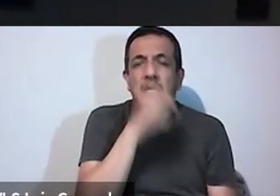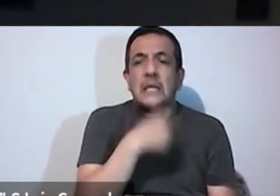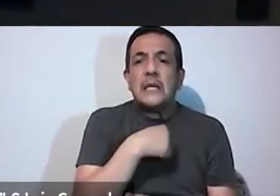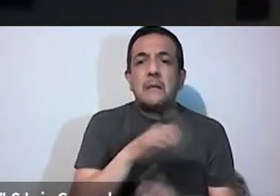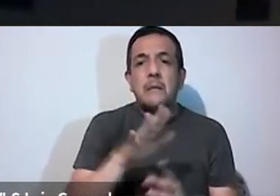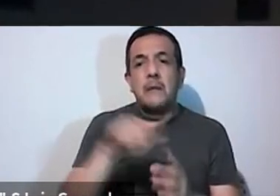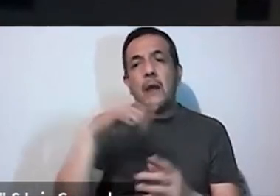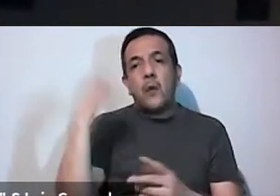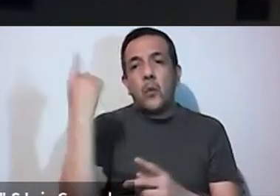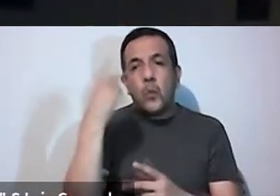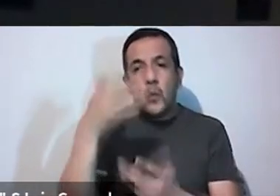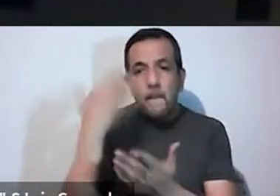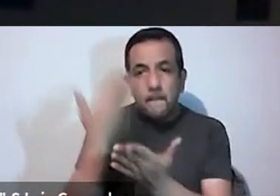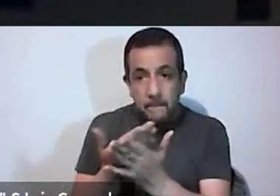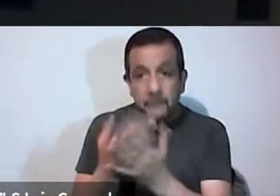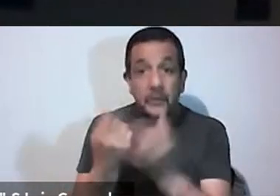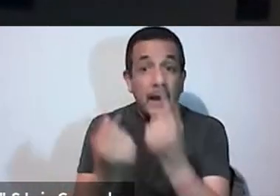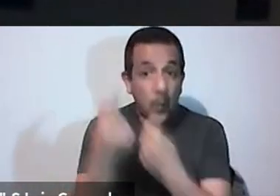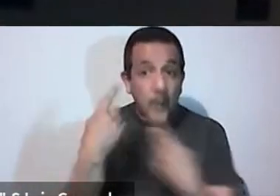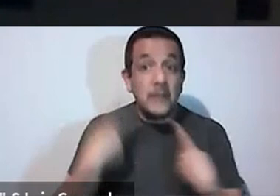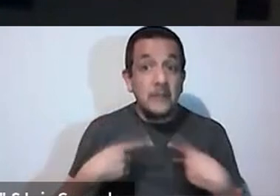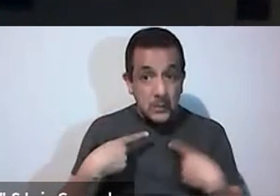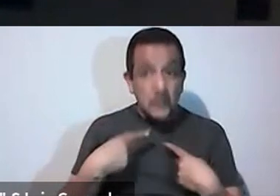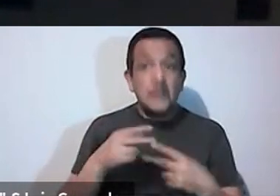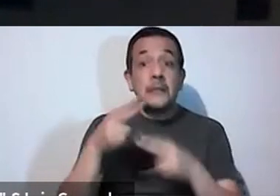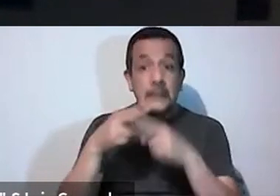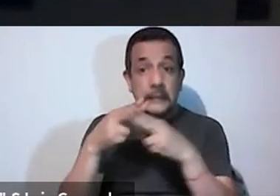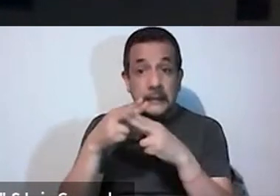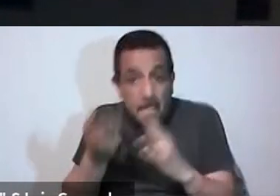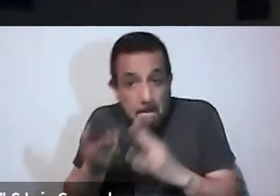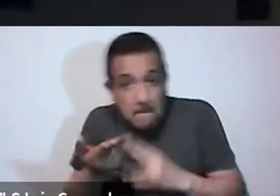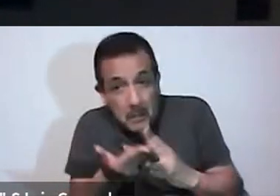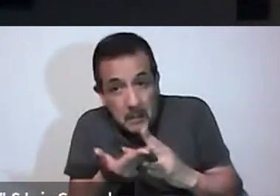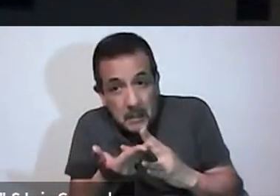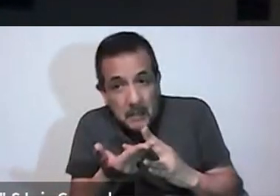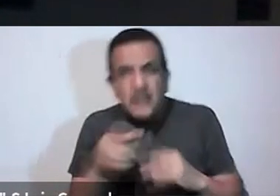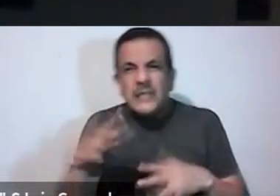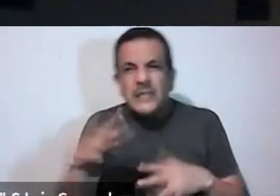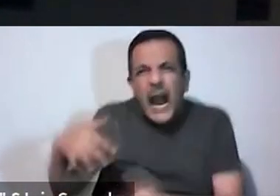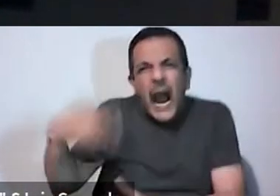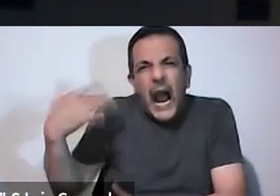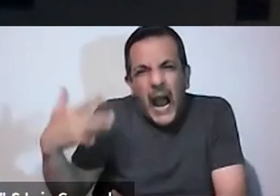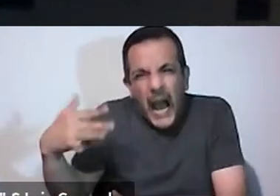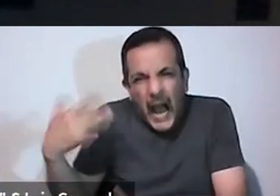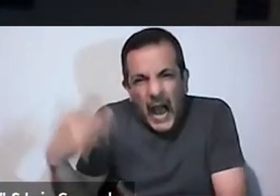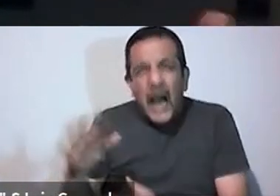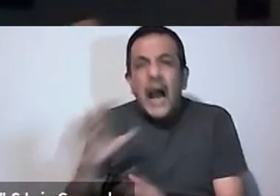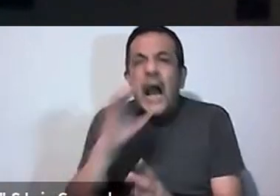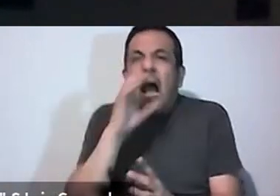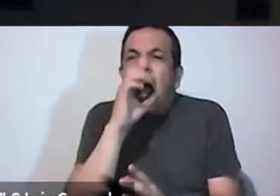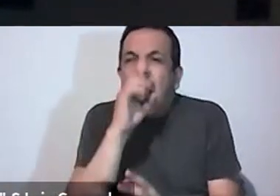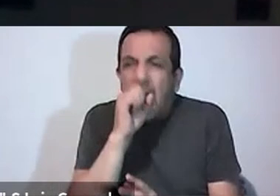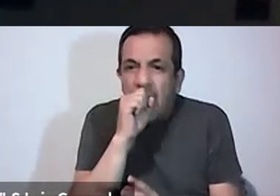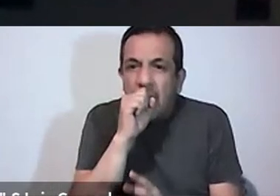O sea, hay gente que me ha tocado que la apuñalen y también dicen, un poco de dolor, calor